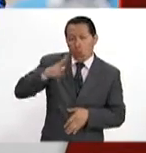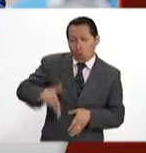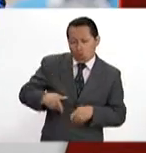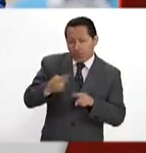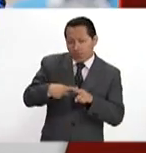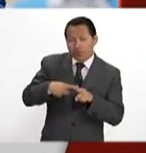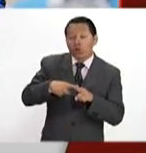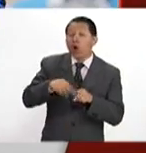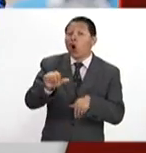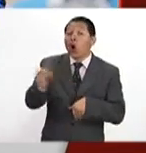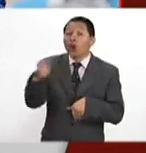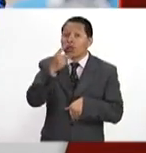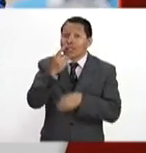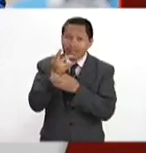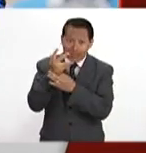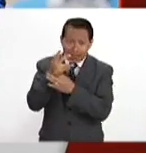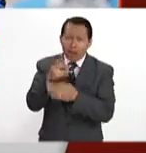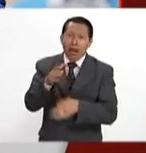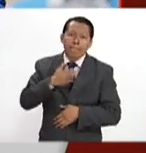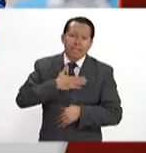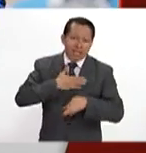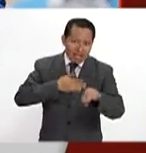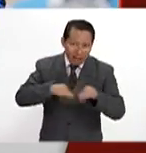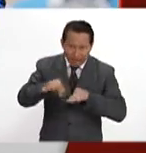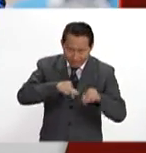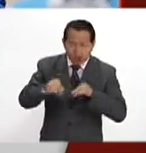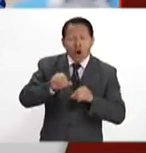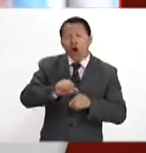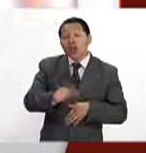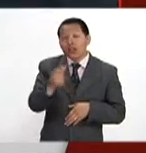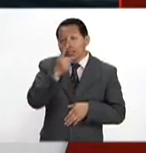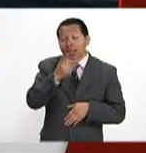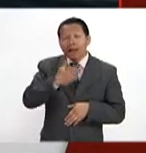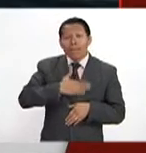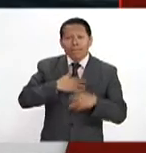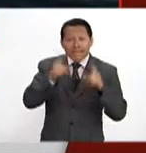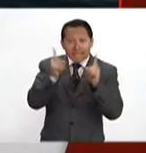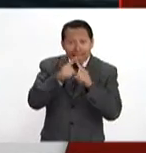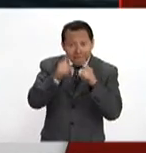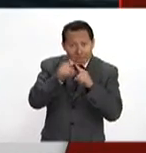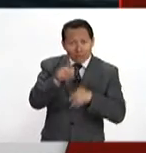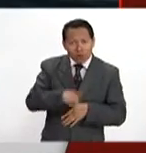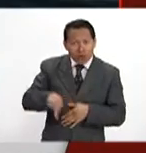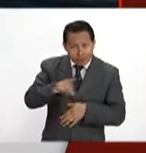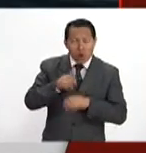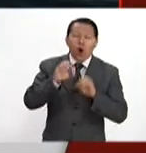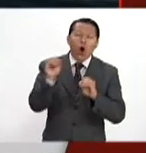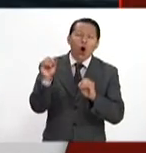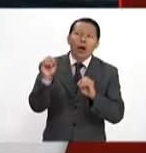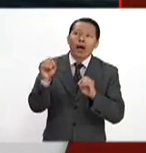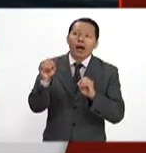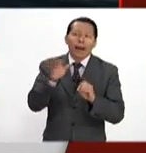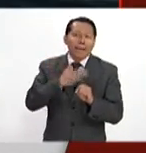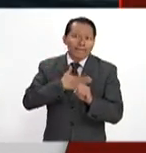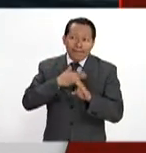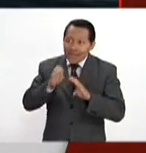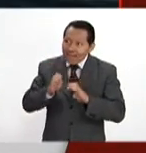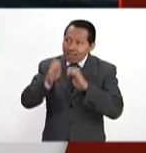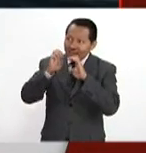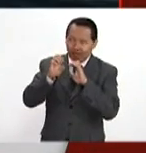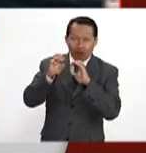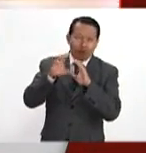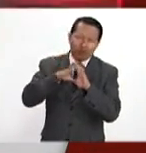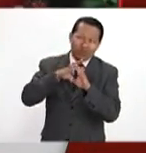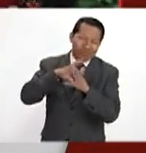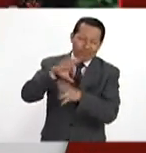es su trabajo, para muchos es la iglesia de su pueblo, para muchos es el edificio más representativo de su lugar.